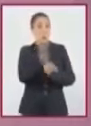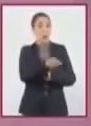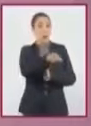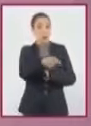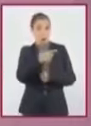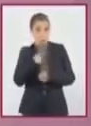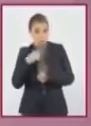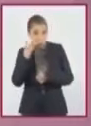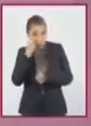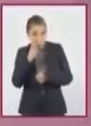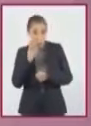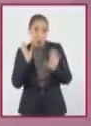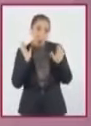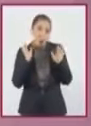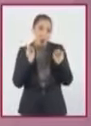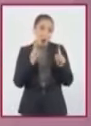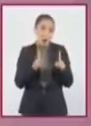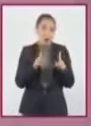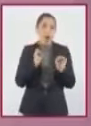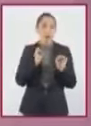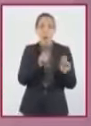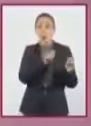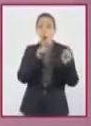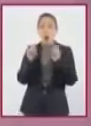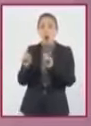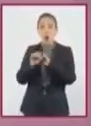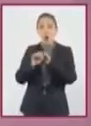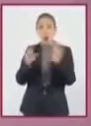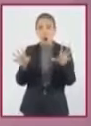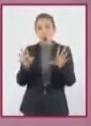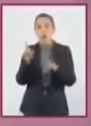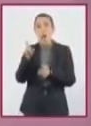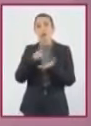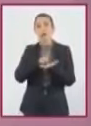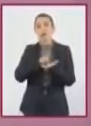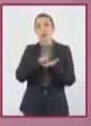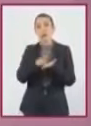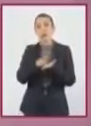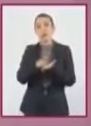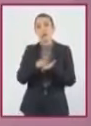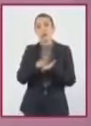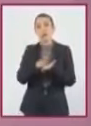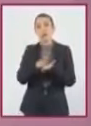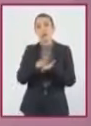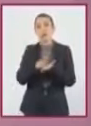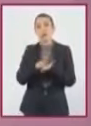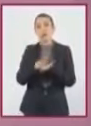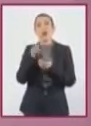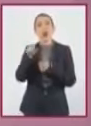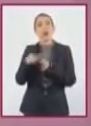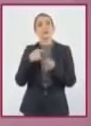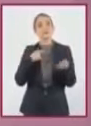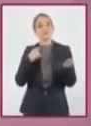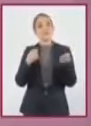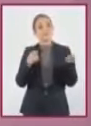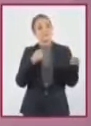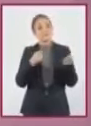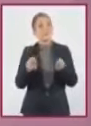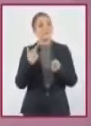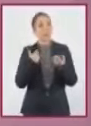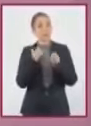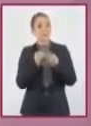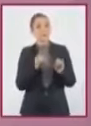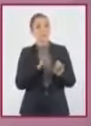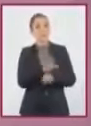confiere, por nombramiento, claro y evidente derecho indudable al dominio y